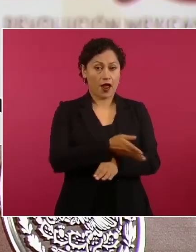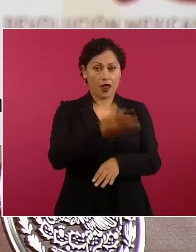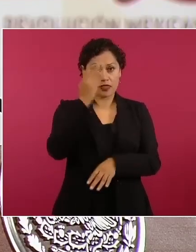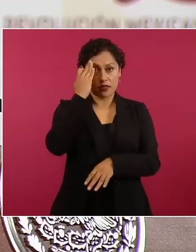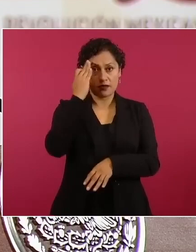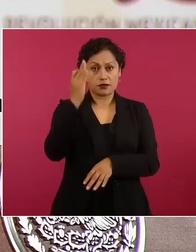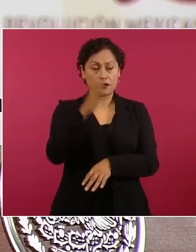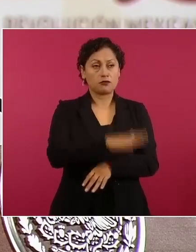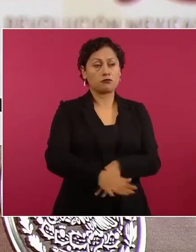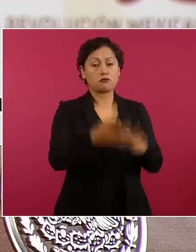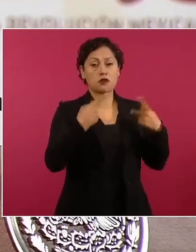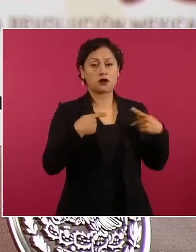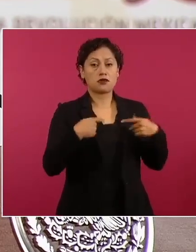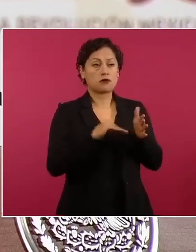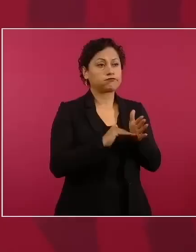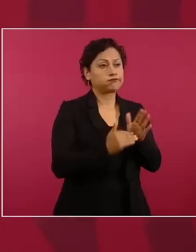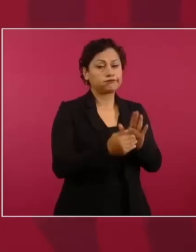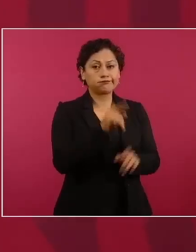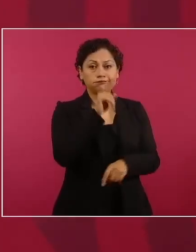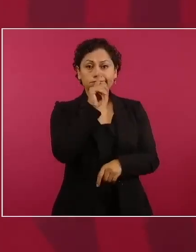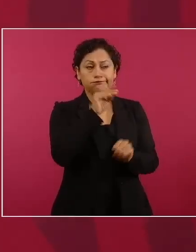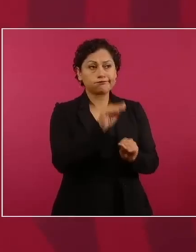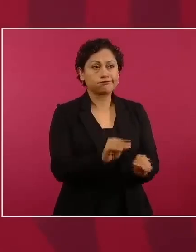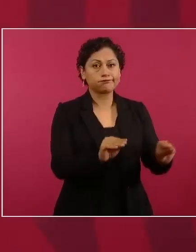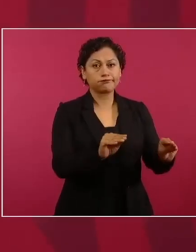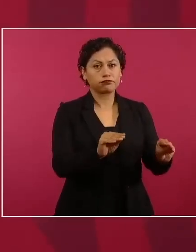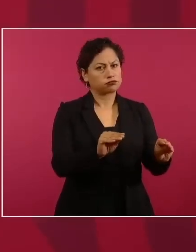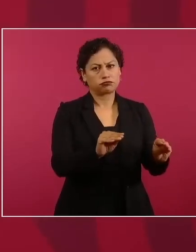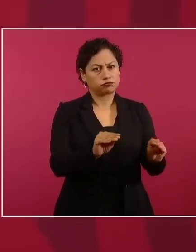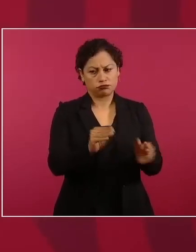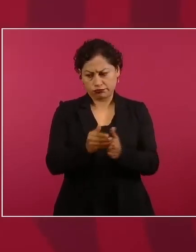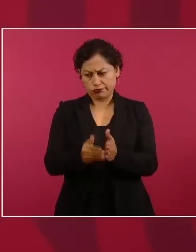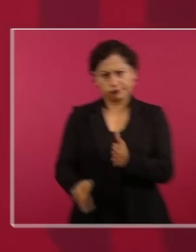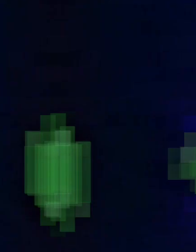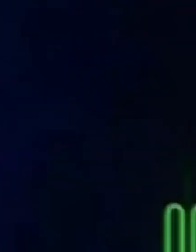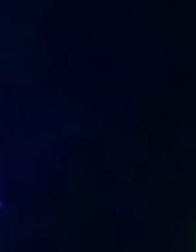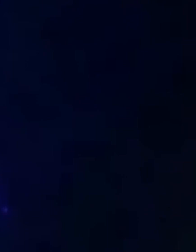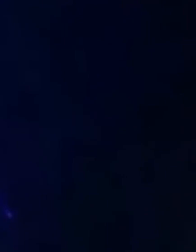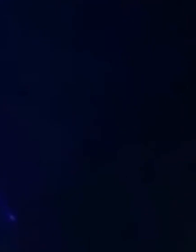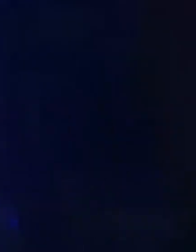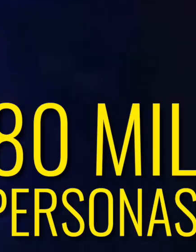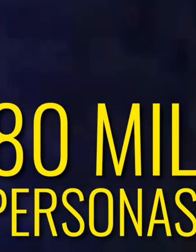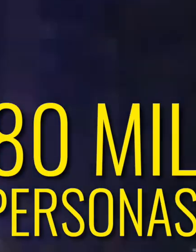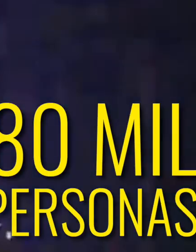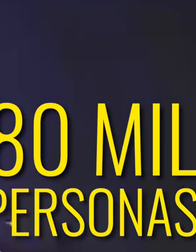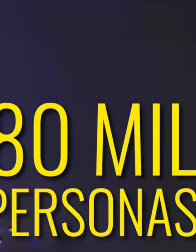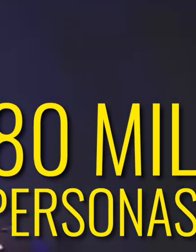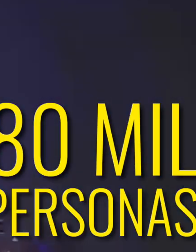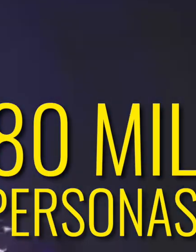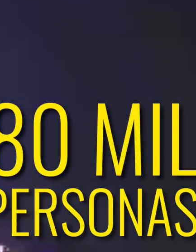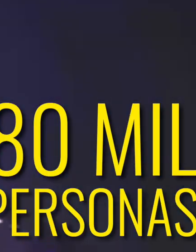comenzó con el presidente felicitó a la jefa de gobierno en la Ciudad de México Claudia o el concierto de Grupo Firme que sería en el Zócalo en el cual asistieron más de